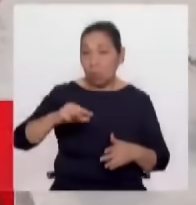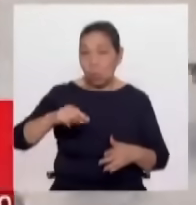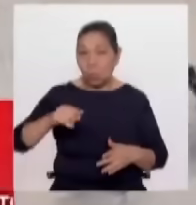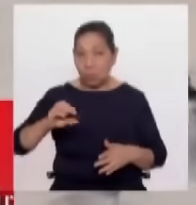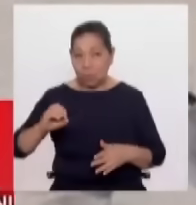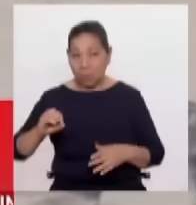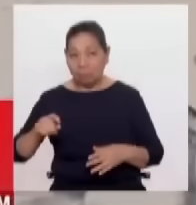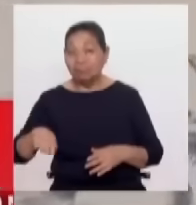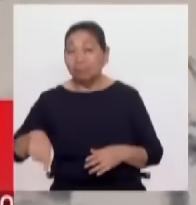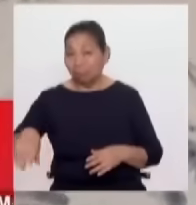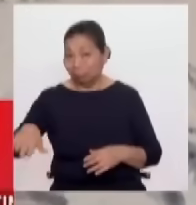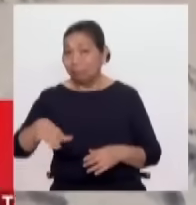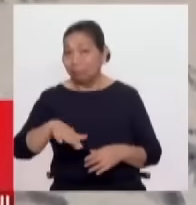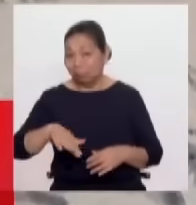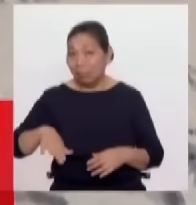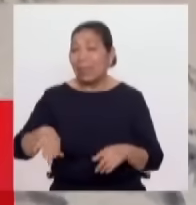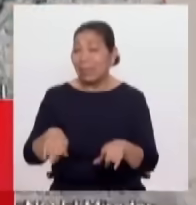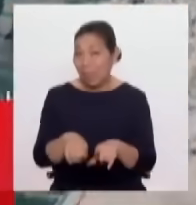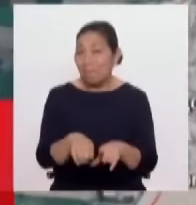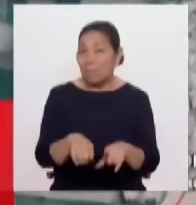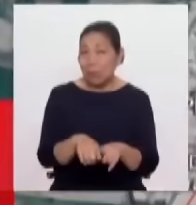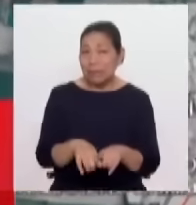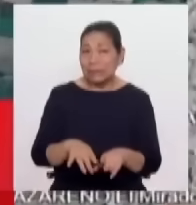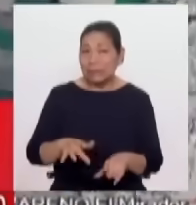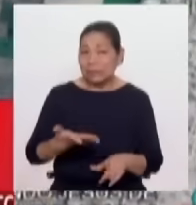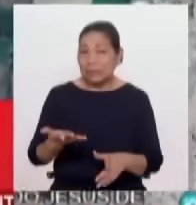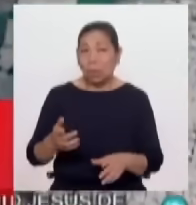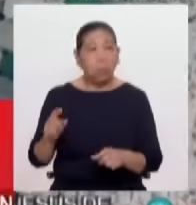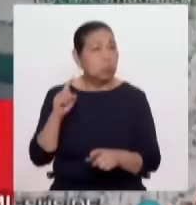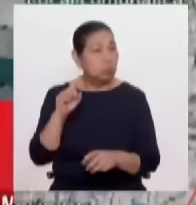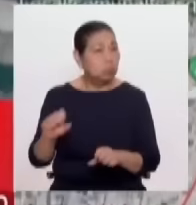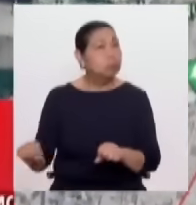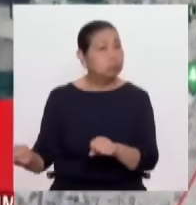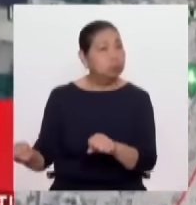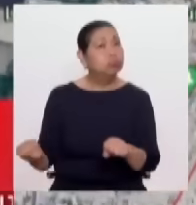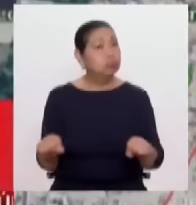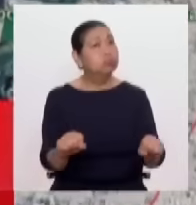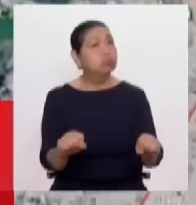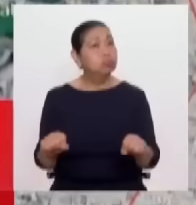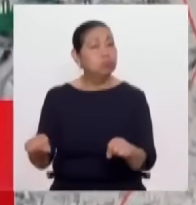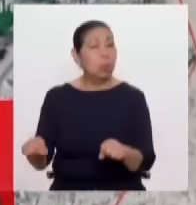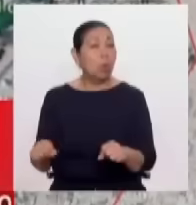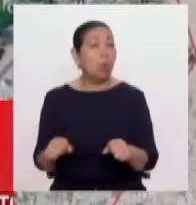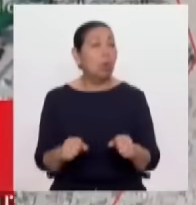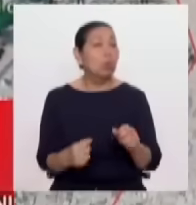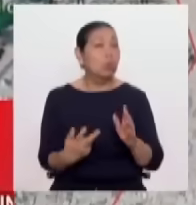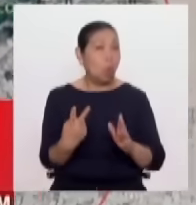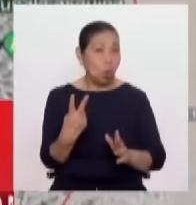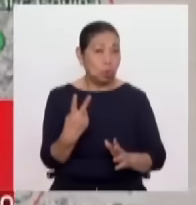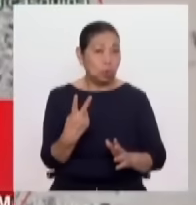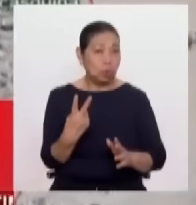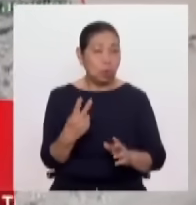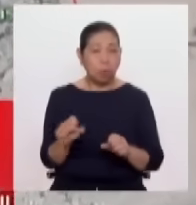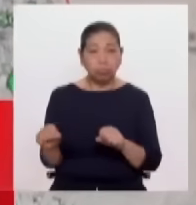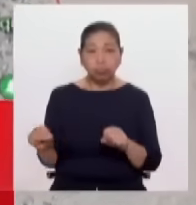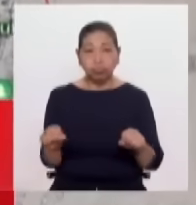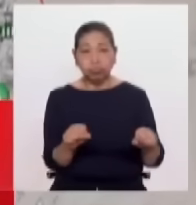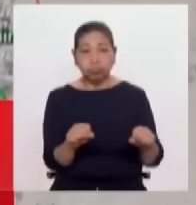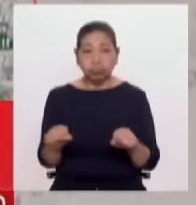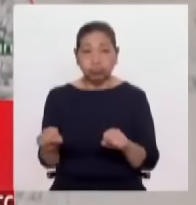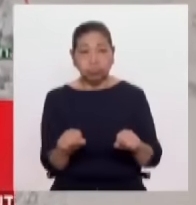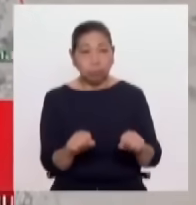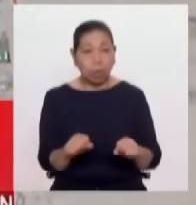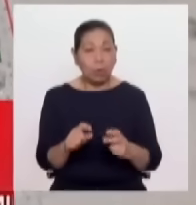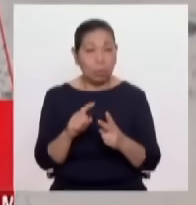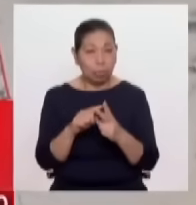también han logrado sentir este movimiento telúrico. Serían dos sismos hasta el momento los que